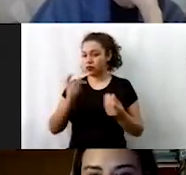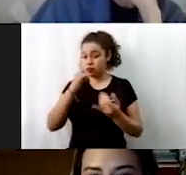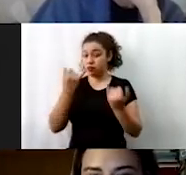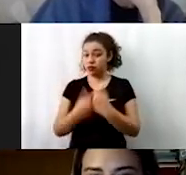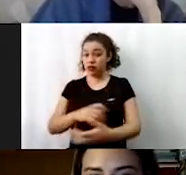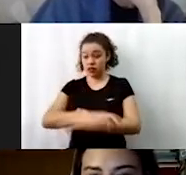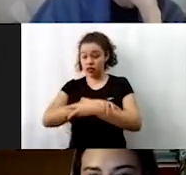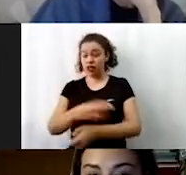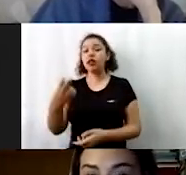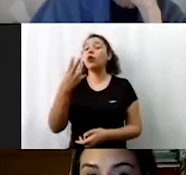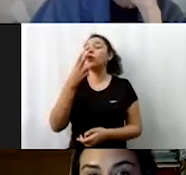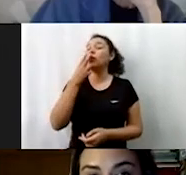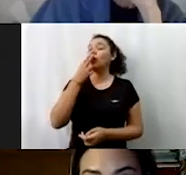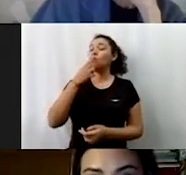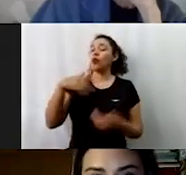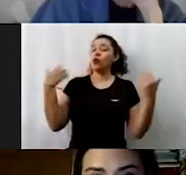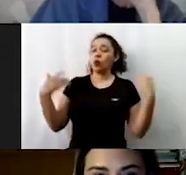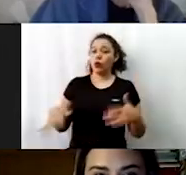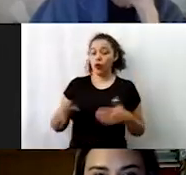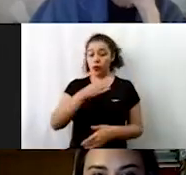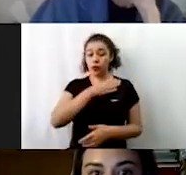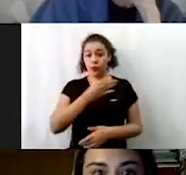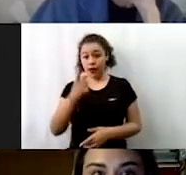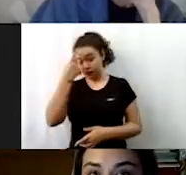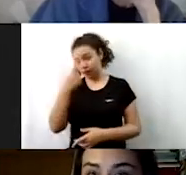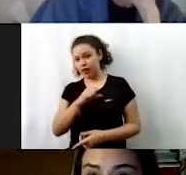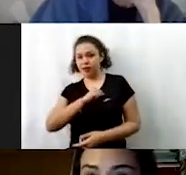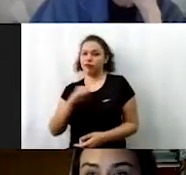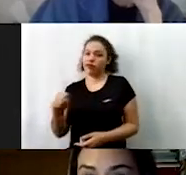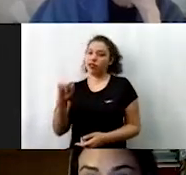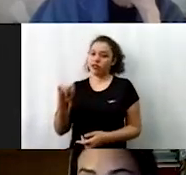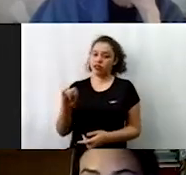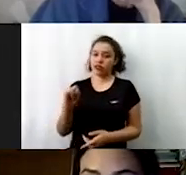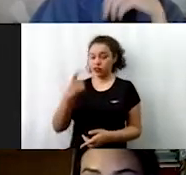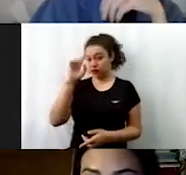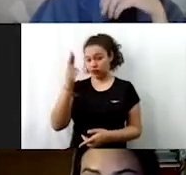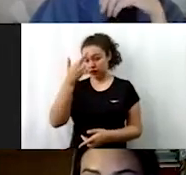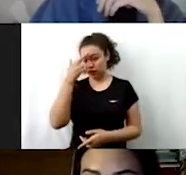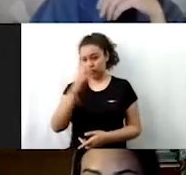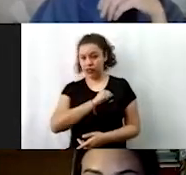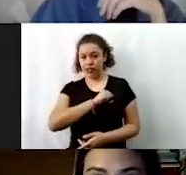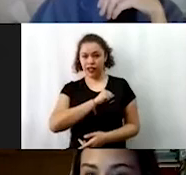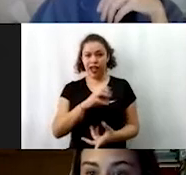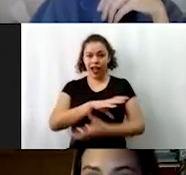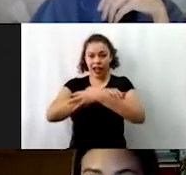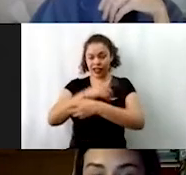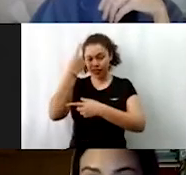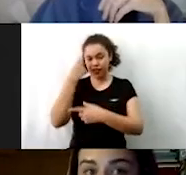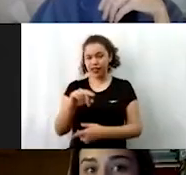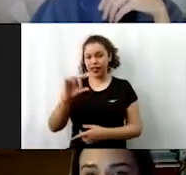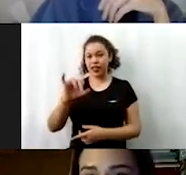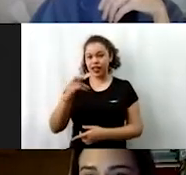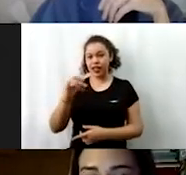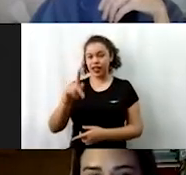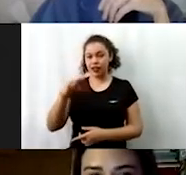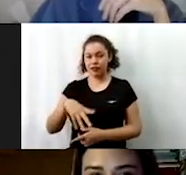para cosas tanto buenas como malas. Estaba la alianza del eje del mal en la Segunda Guerra Mundial con Tokio, Roma, Berlín. Le